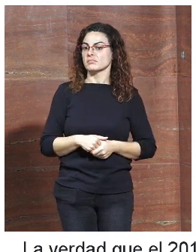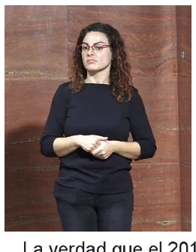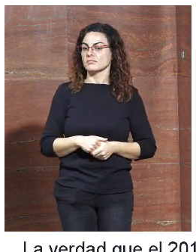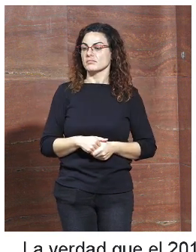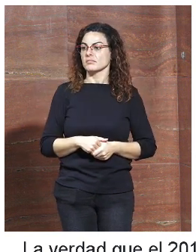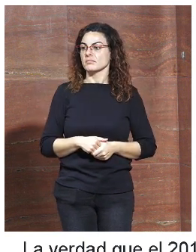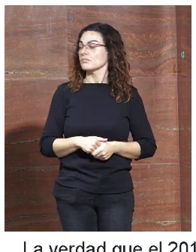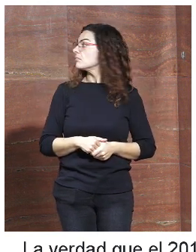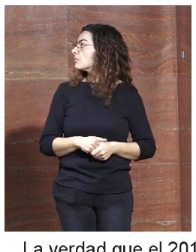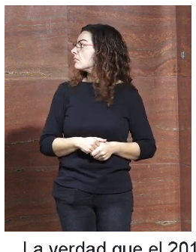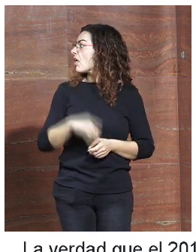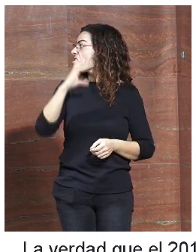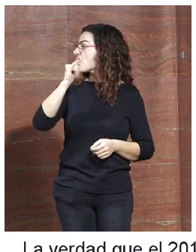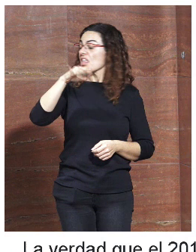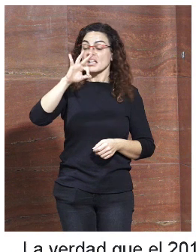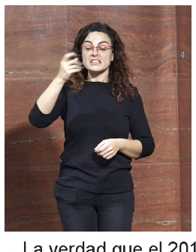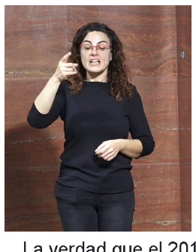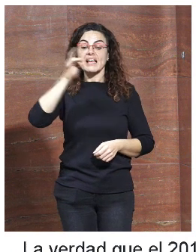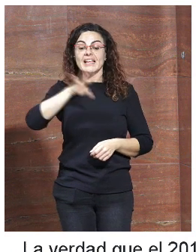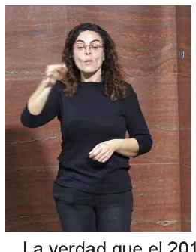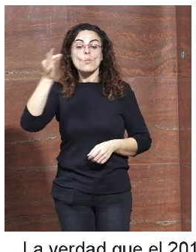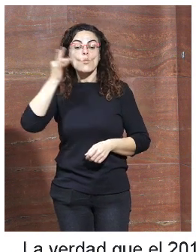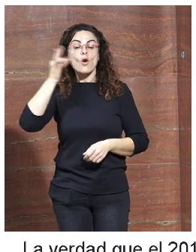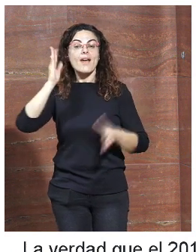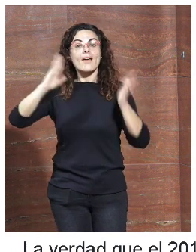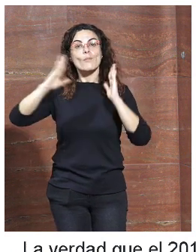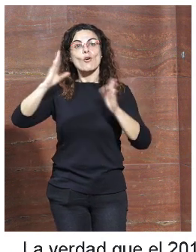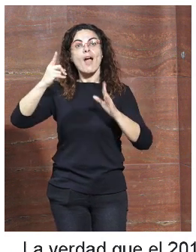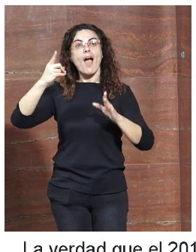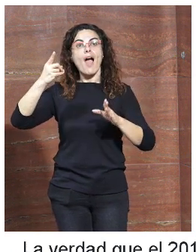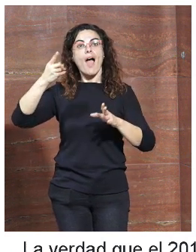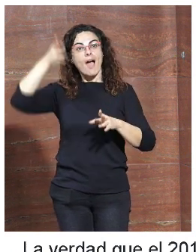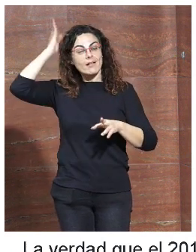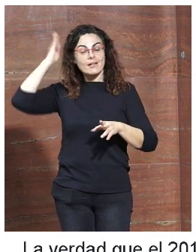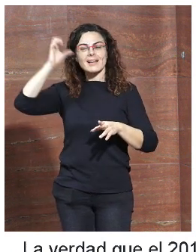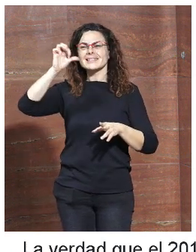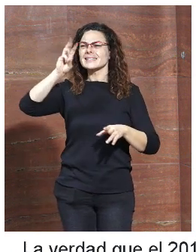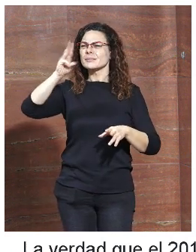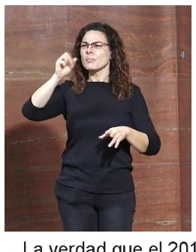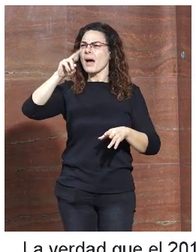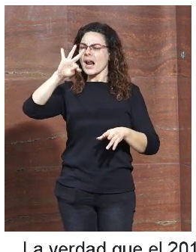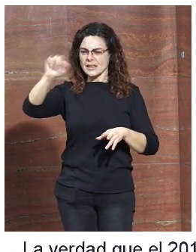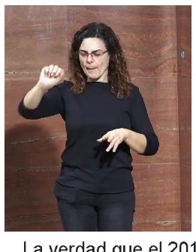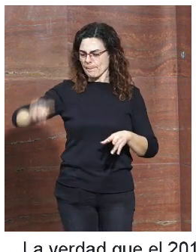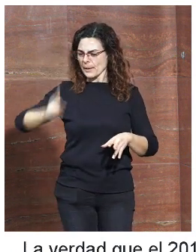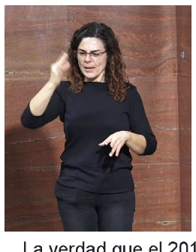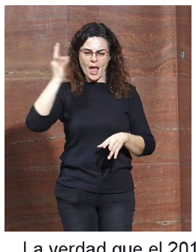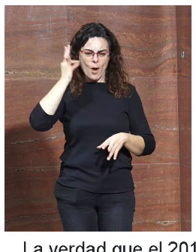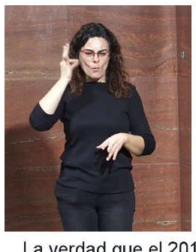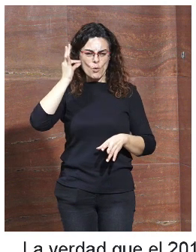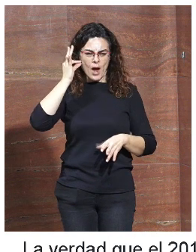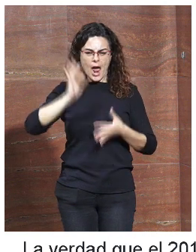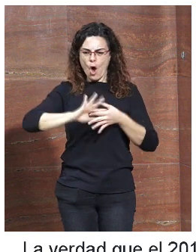Si me preguntáis quién era Cinisca, pues era una mujer espartana, hija de los reyes de Esparta, y creo que fue la primera mujer que ganó